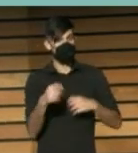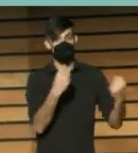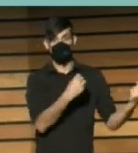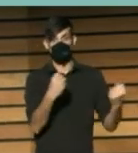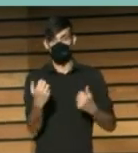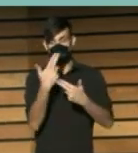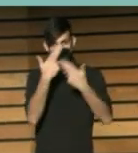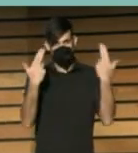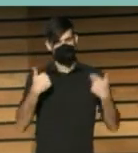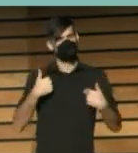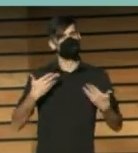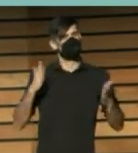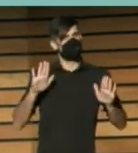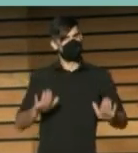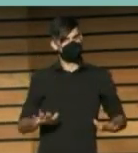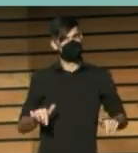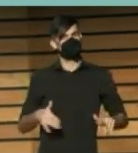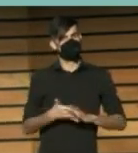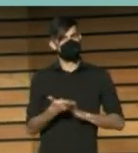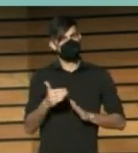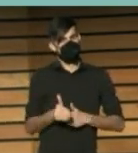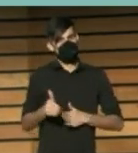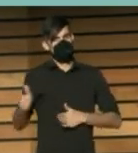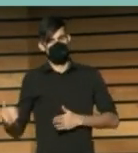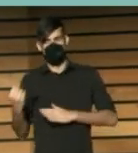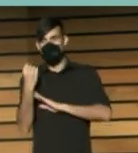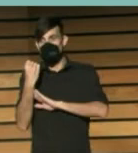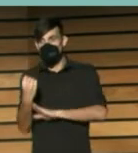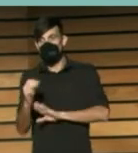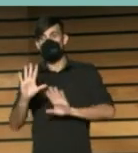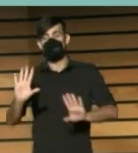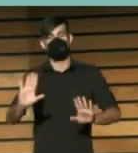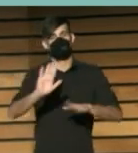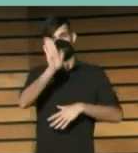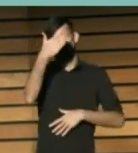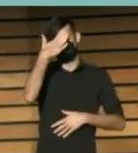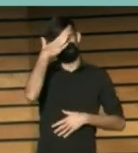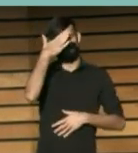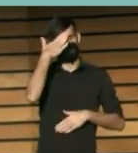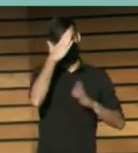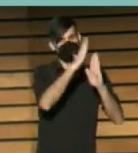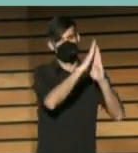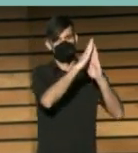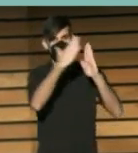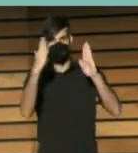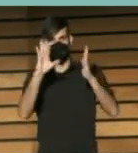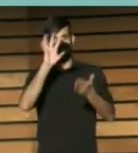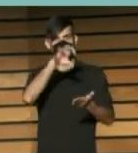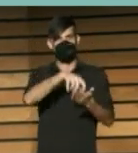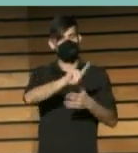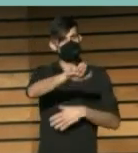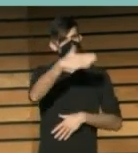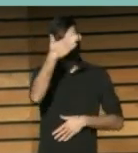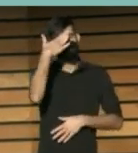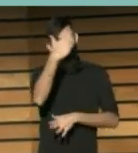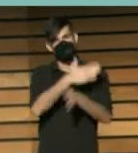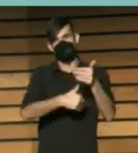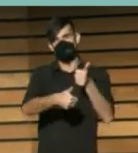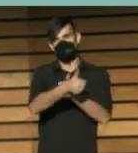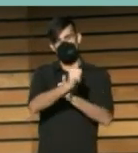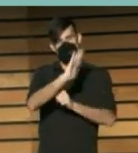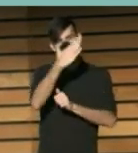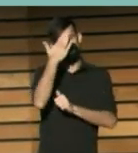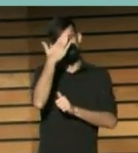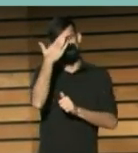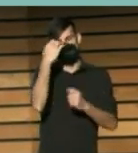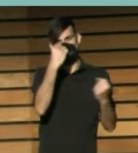estamos al lado, pero las bibliotecas tenéis un papel principal, prioritario en